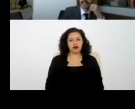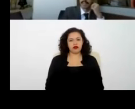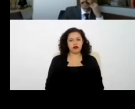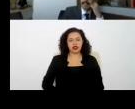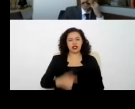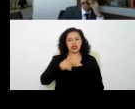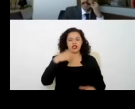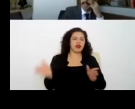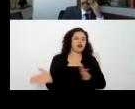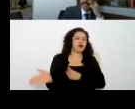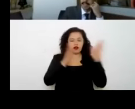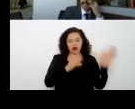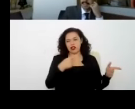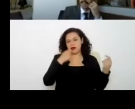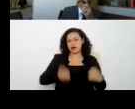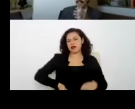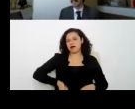slides.